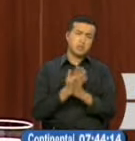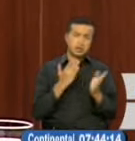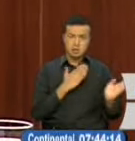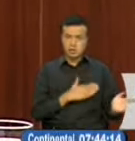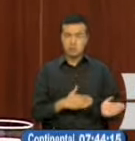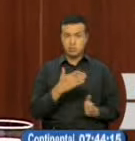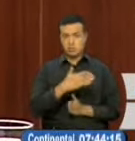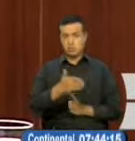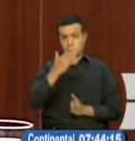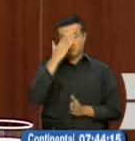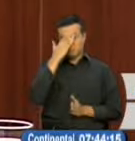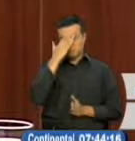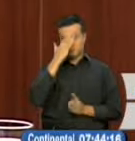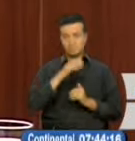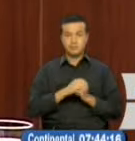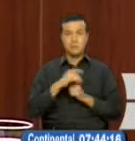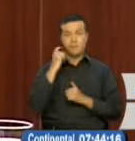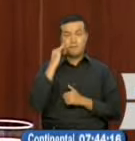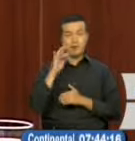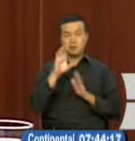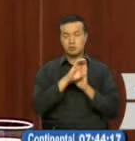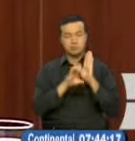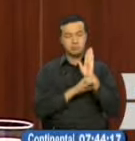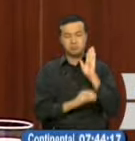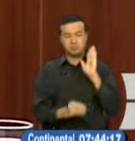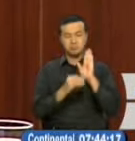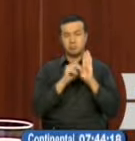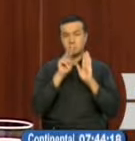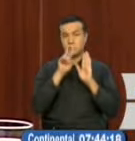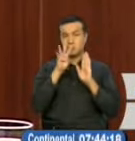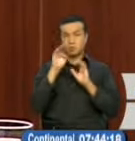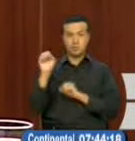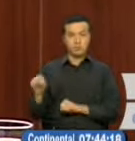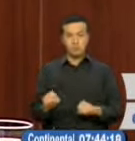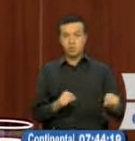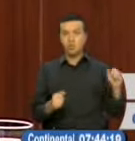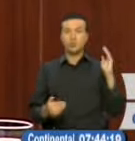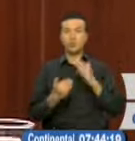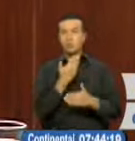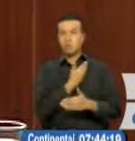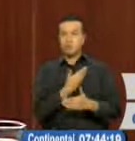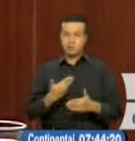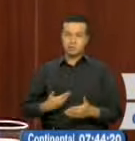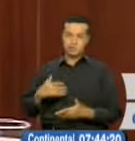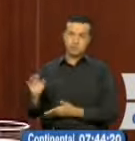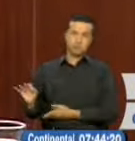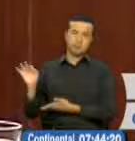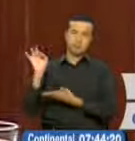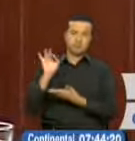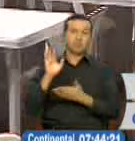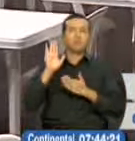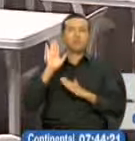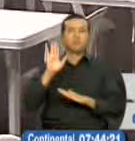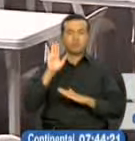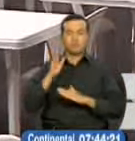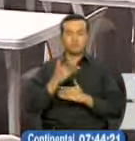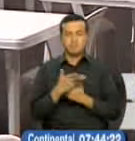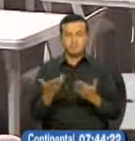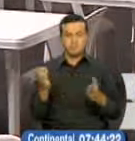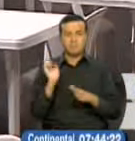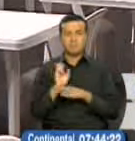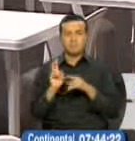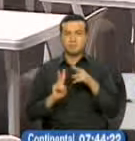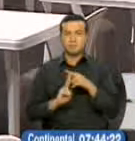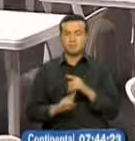como ustedes conocen, esa es una fecha constitucional. El 24 de mayo se tiene que posesionar el nuevo presidente y vicepresidente. César